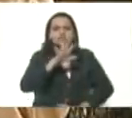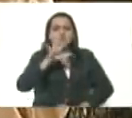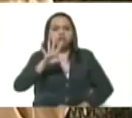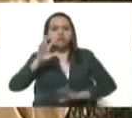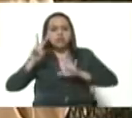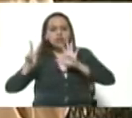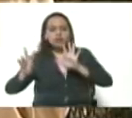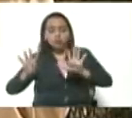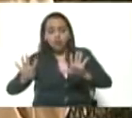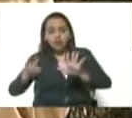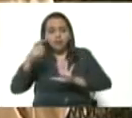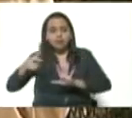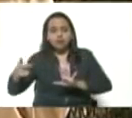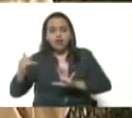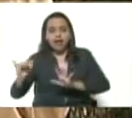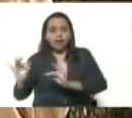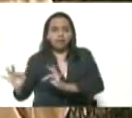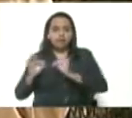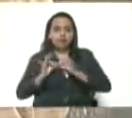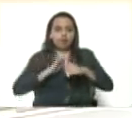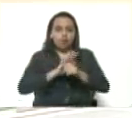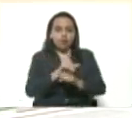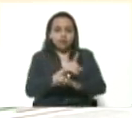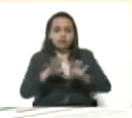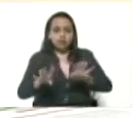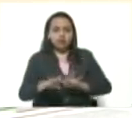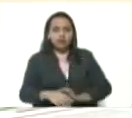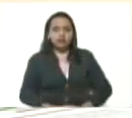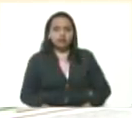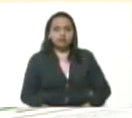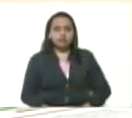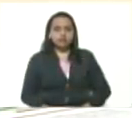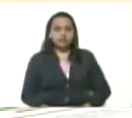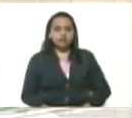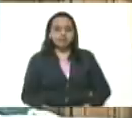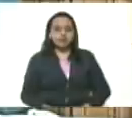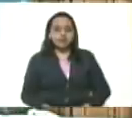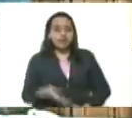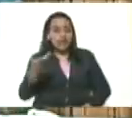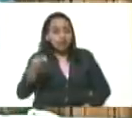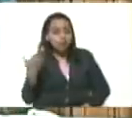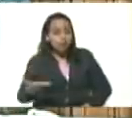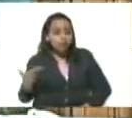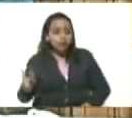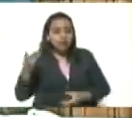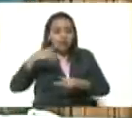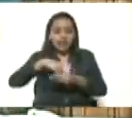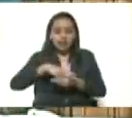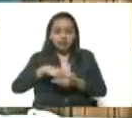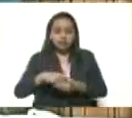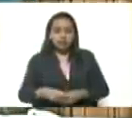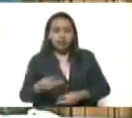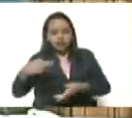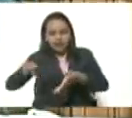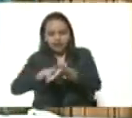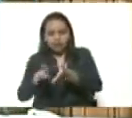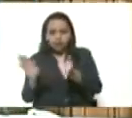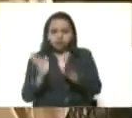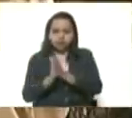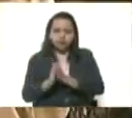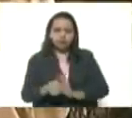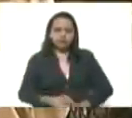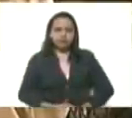4.559 pacientes con COVID-19. De los que, oído, importante este dato, vuelvo a repetirlo. De